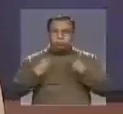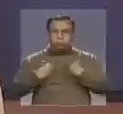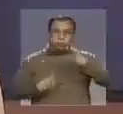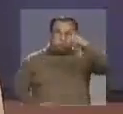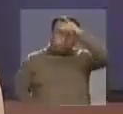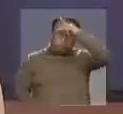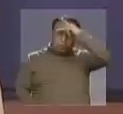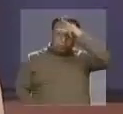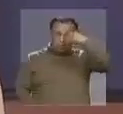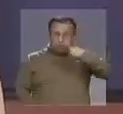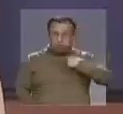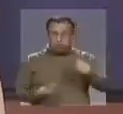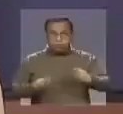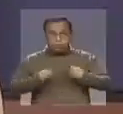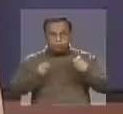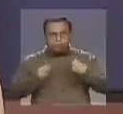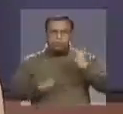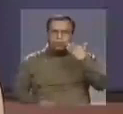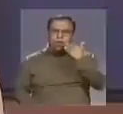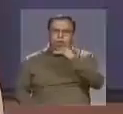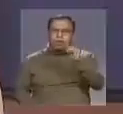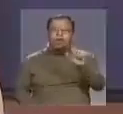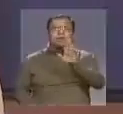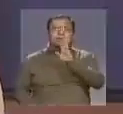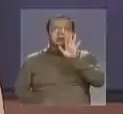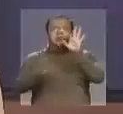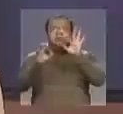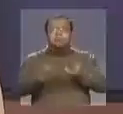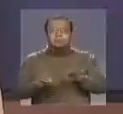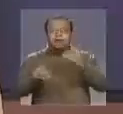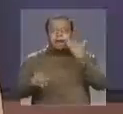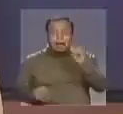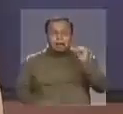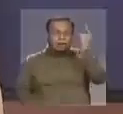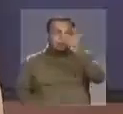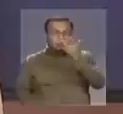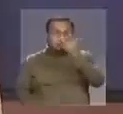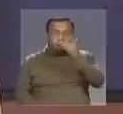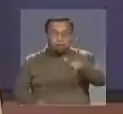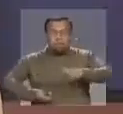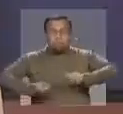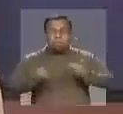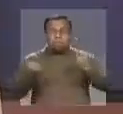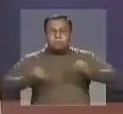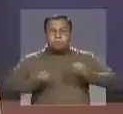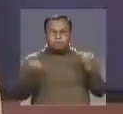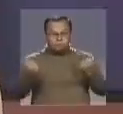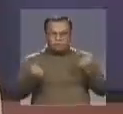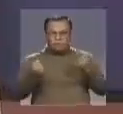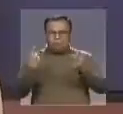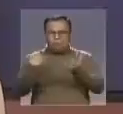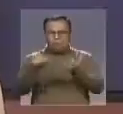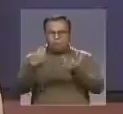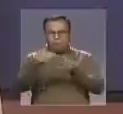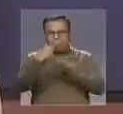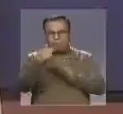Kennedy, y yo te puedo decir que la representatividad de las mujeres afrodescendientes en Bogotá, por